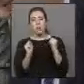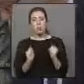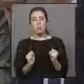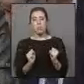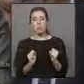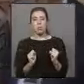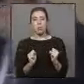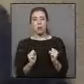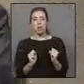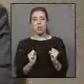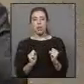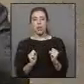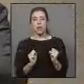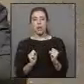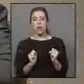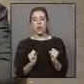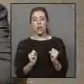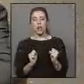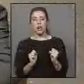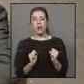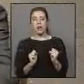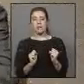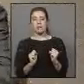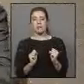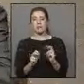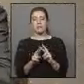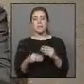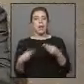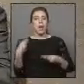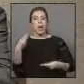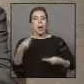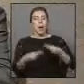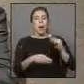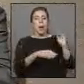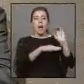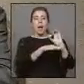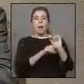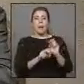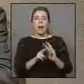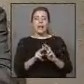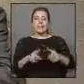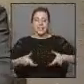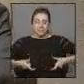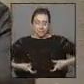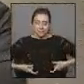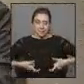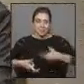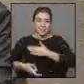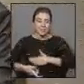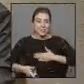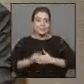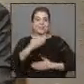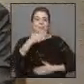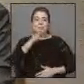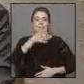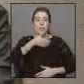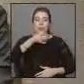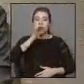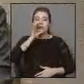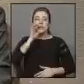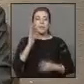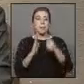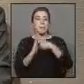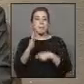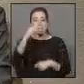pudiera generar lógicas de aporte del Estado para generar alcantarillado y agua potable en esa zona. Bueno, a